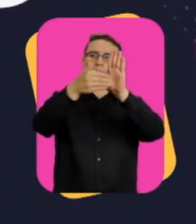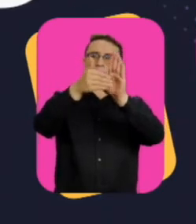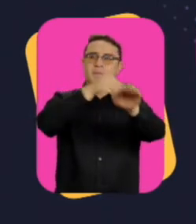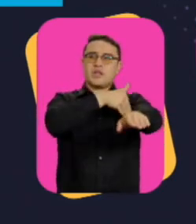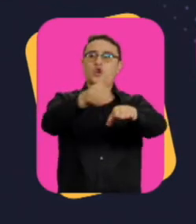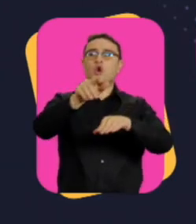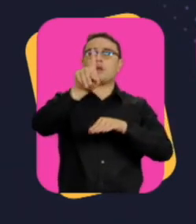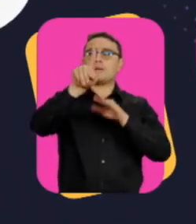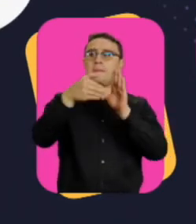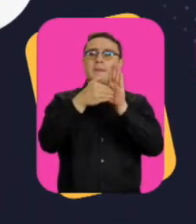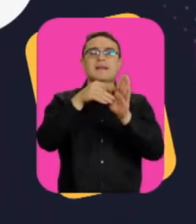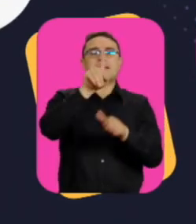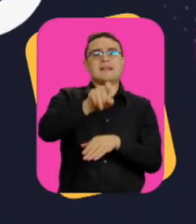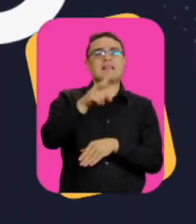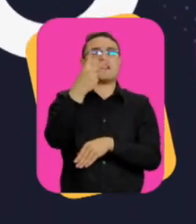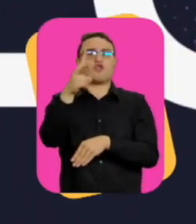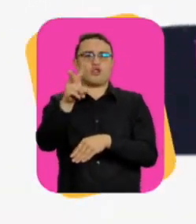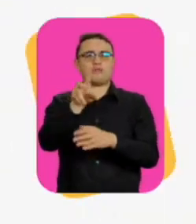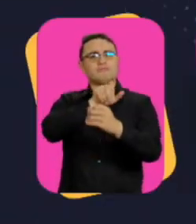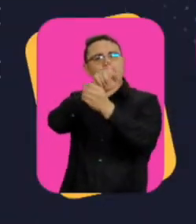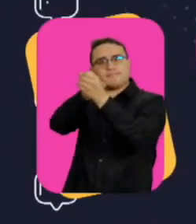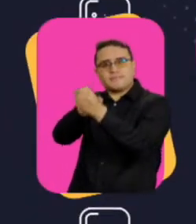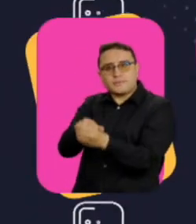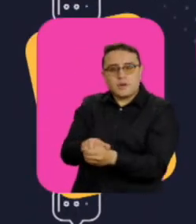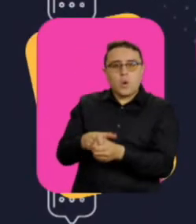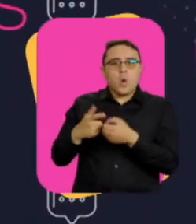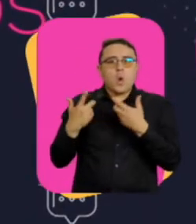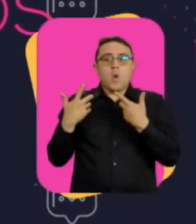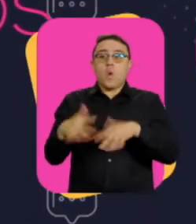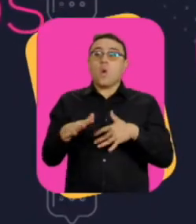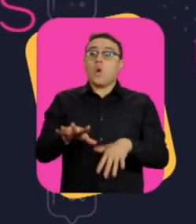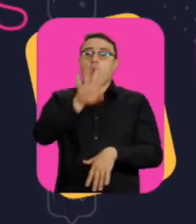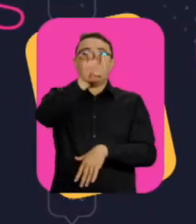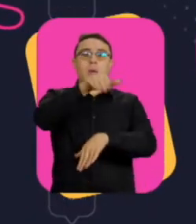17.612 visitas durante el 2020, con un registro de